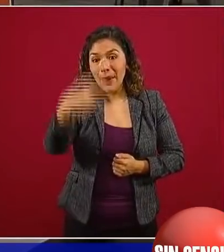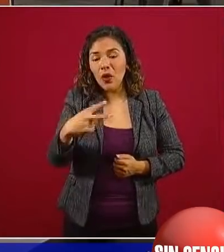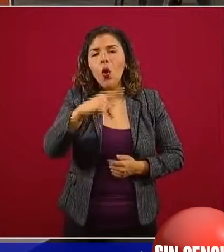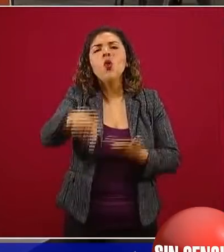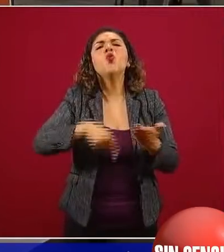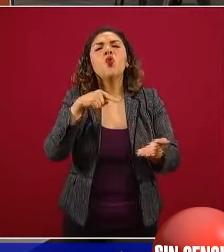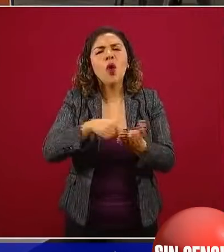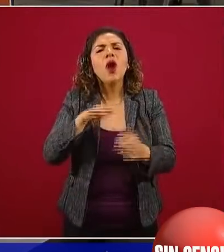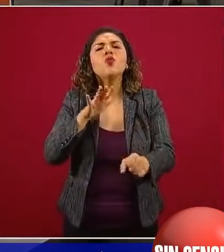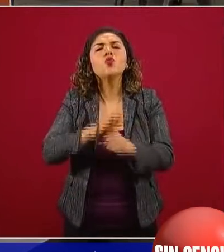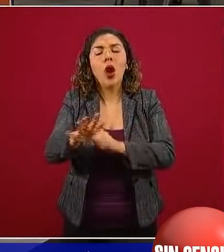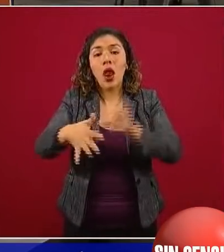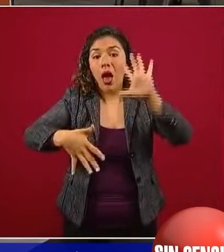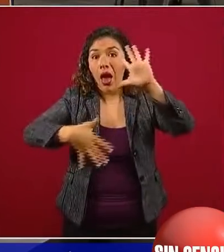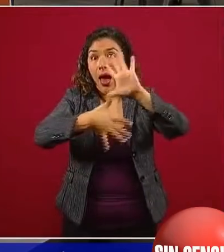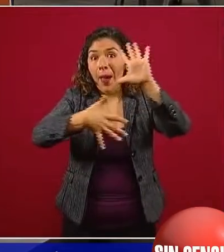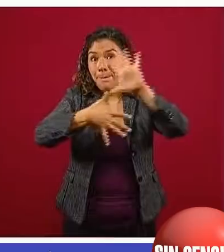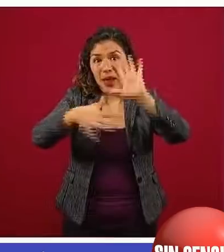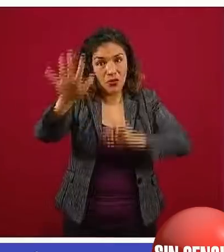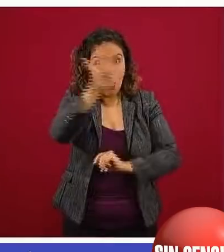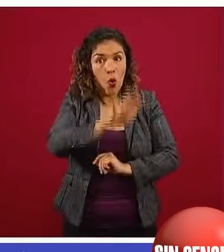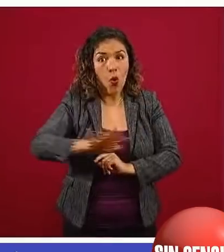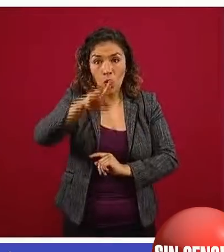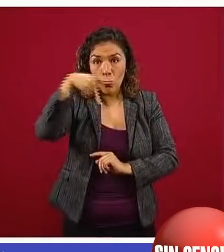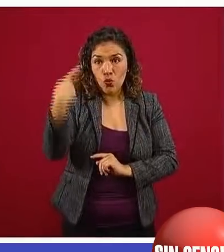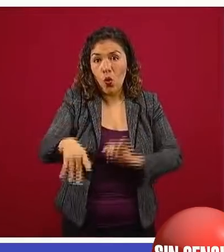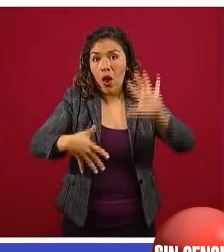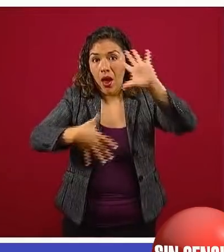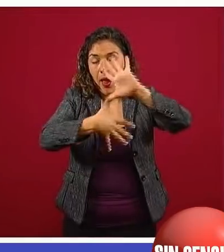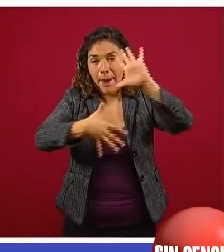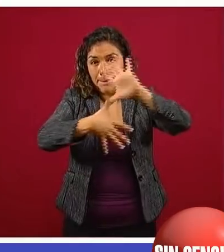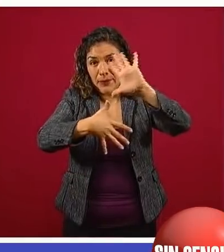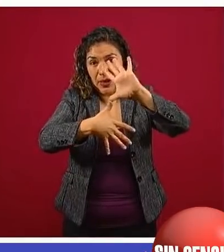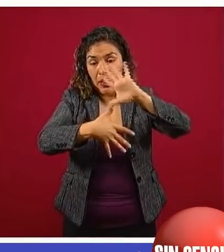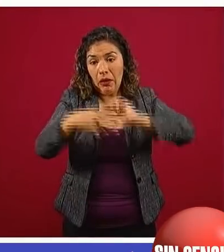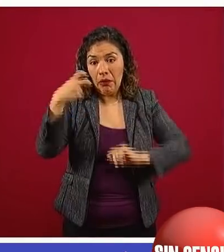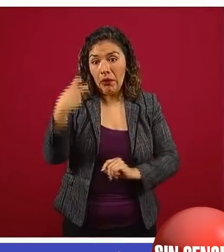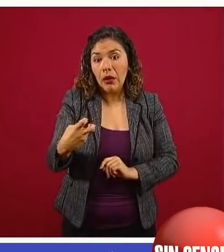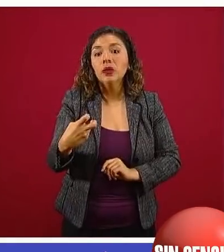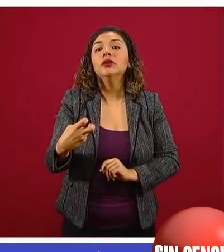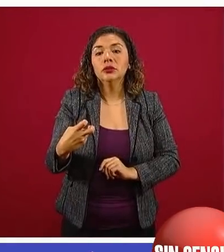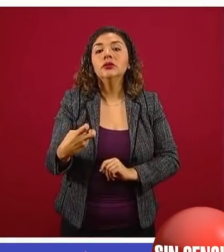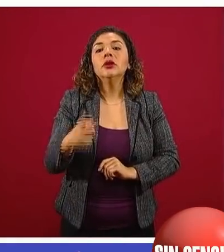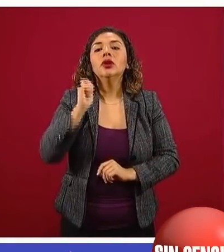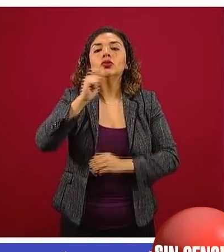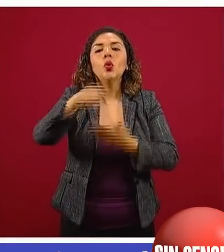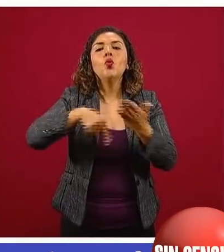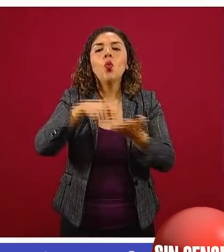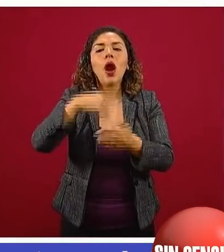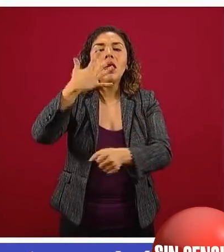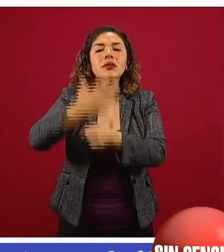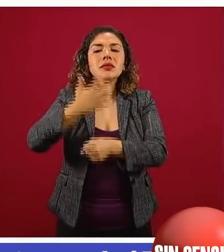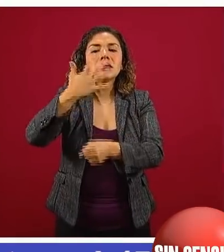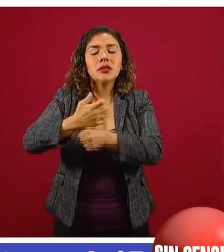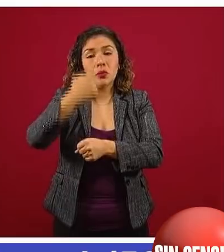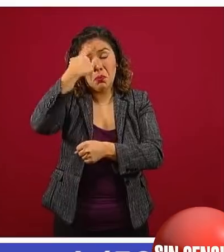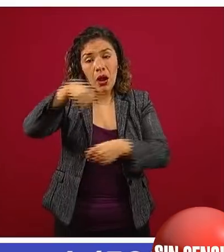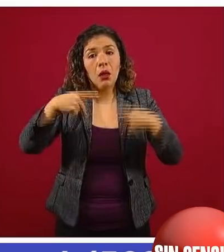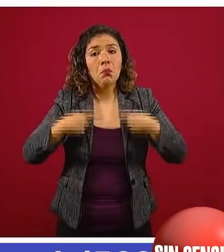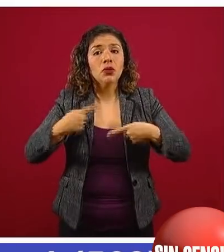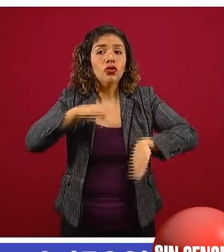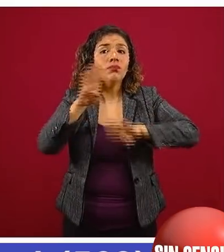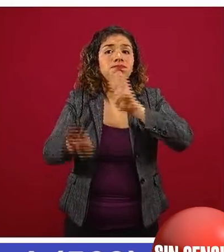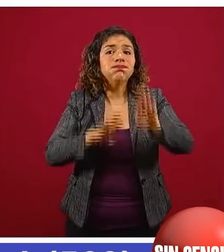América, todo el continente, no solo América Latina, sino todo el continente, y ocupamos el quinto lugar en mortalidad con